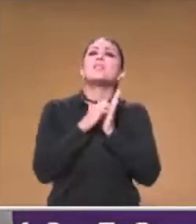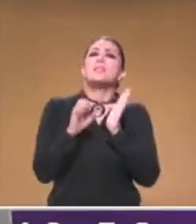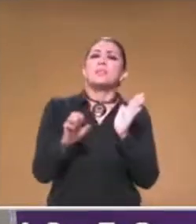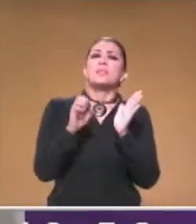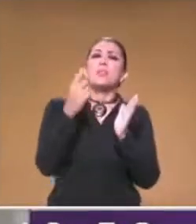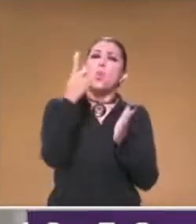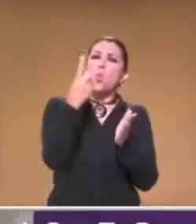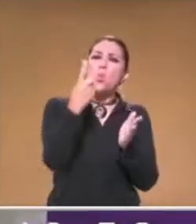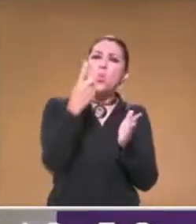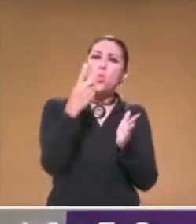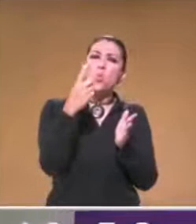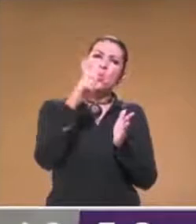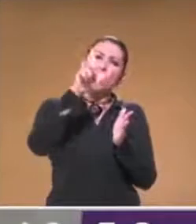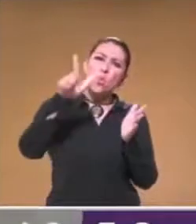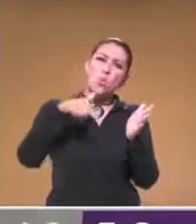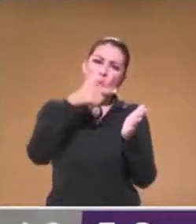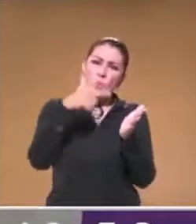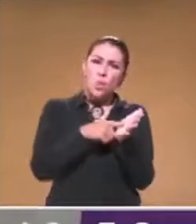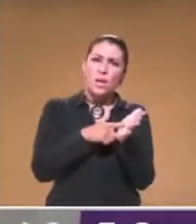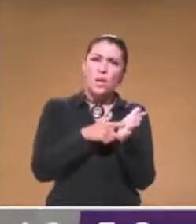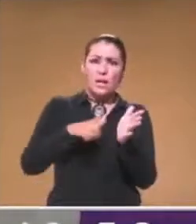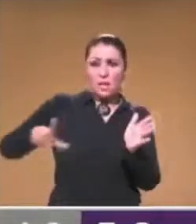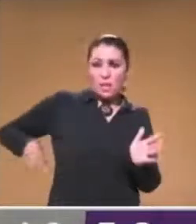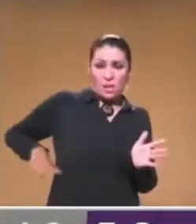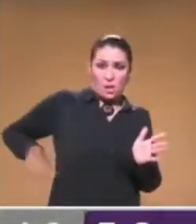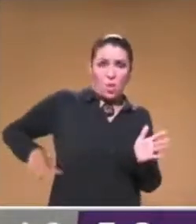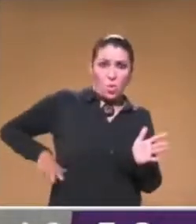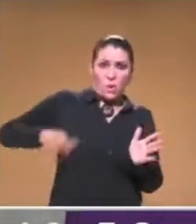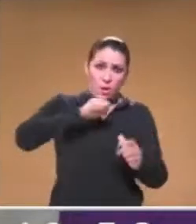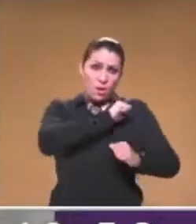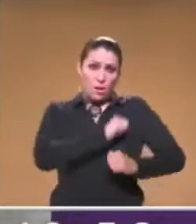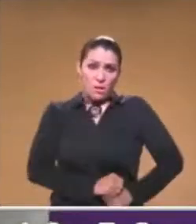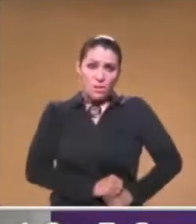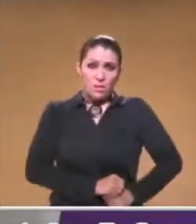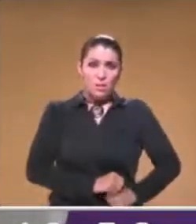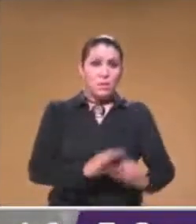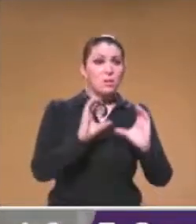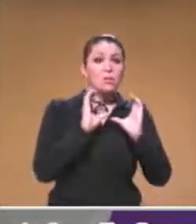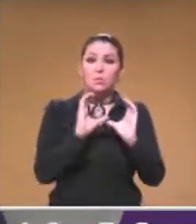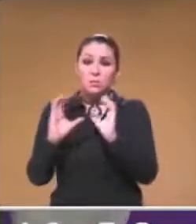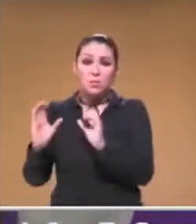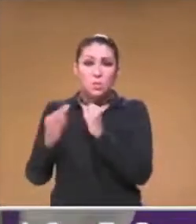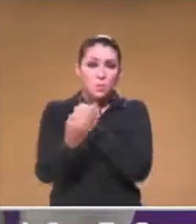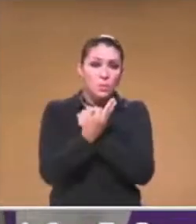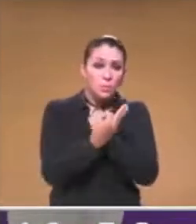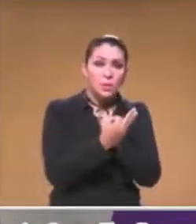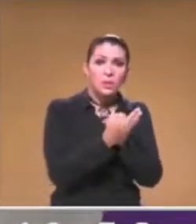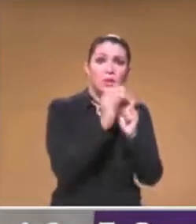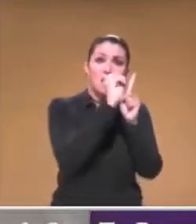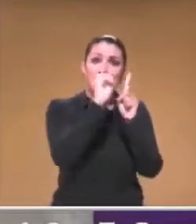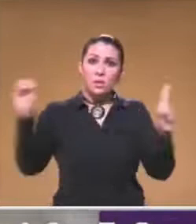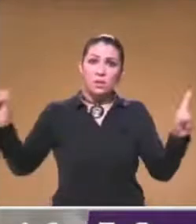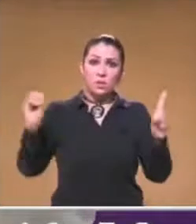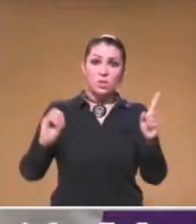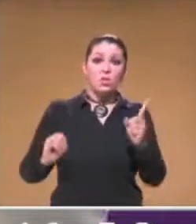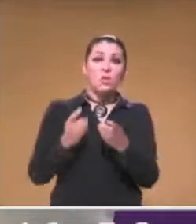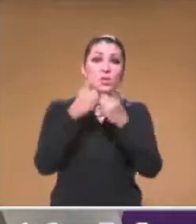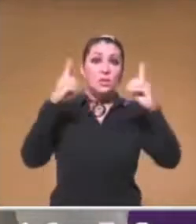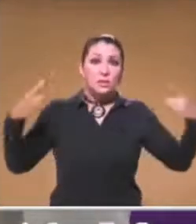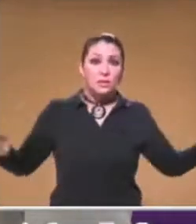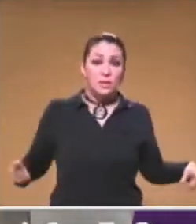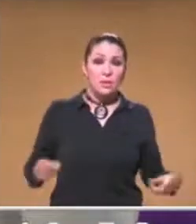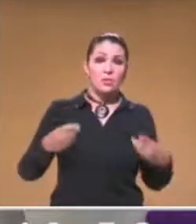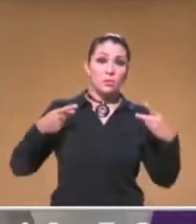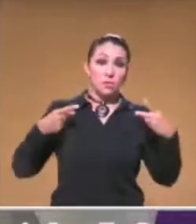desarrollo que se encarga. Este organismo, cuando nos da información sobre el aspecto de cómo vive